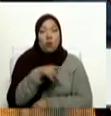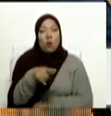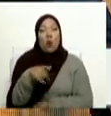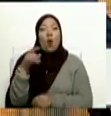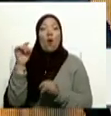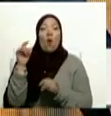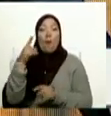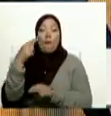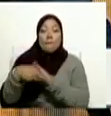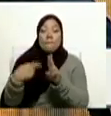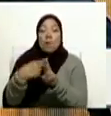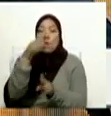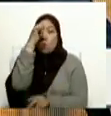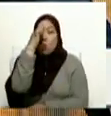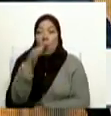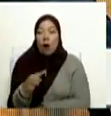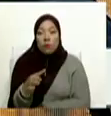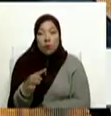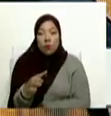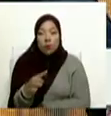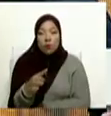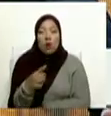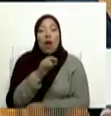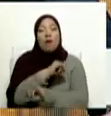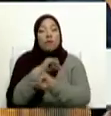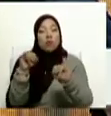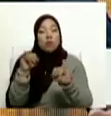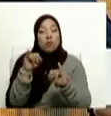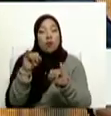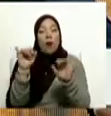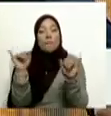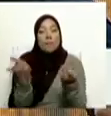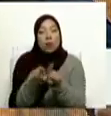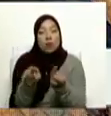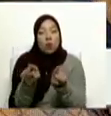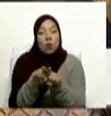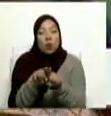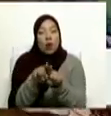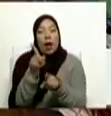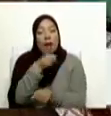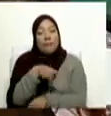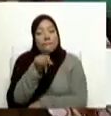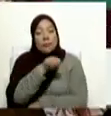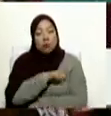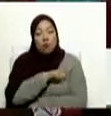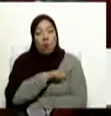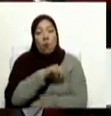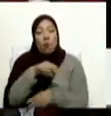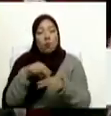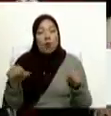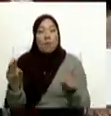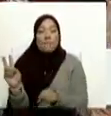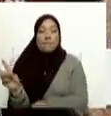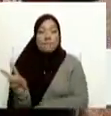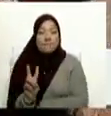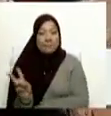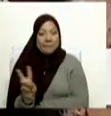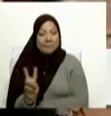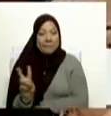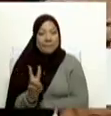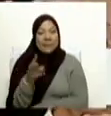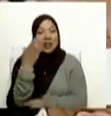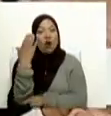Puerto cabello fue así el final del dominio del territorio español en el territorio venezolano y